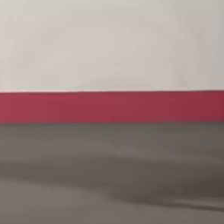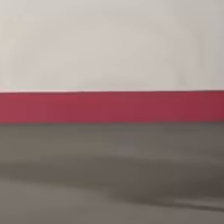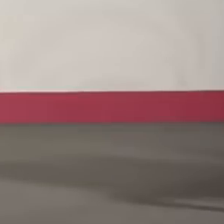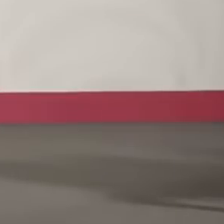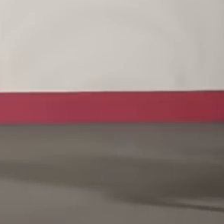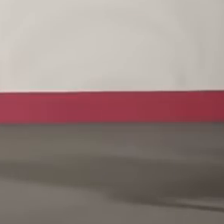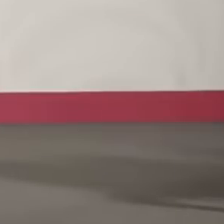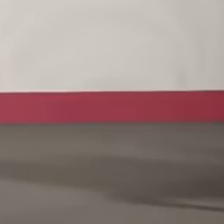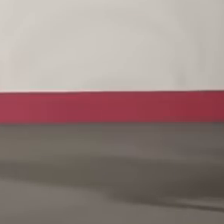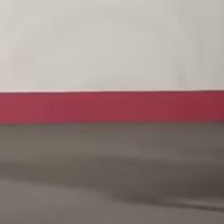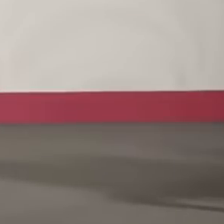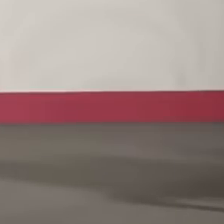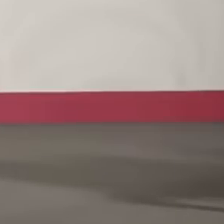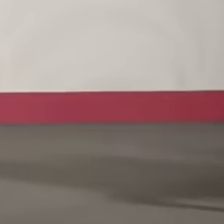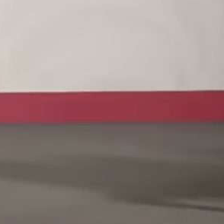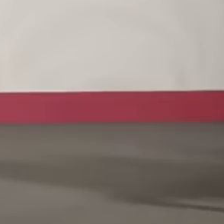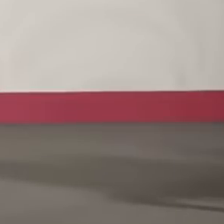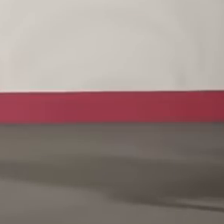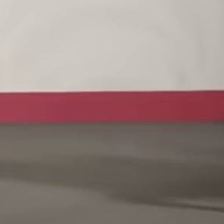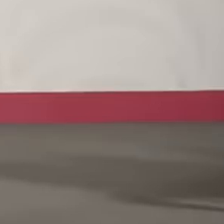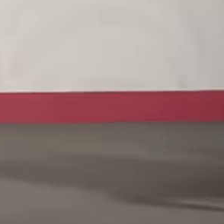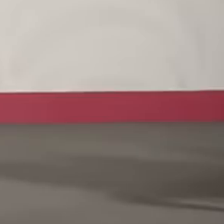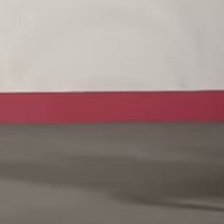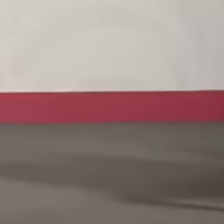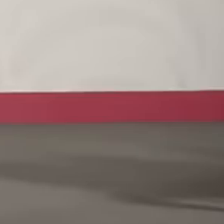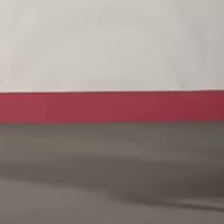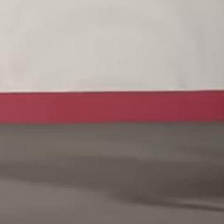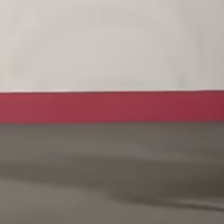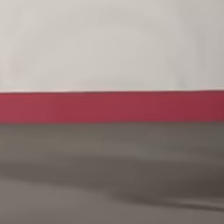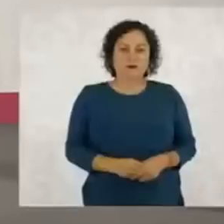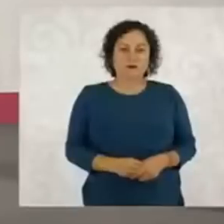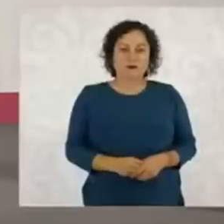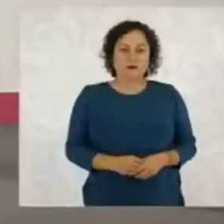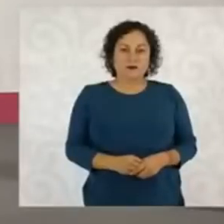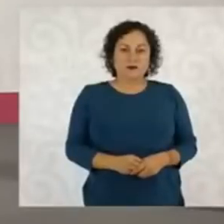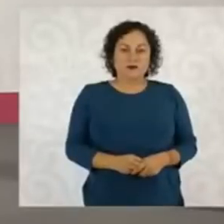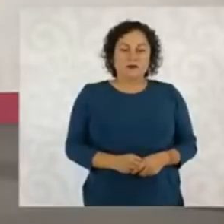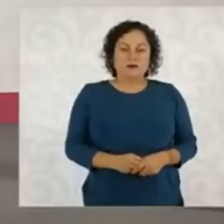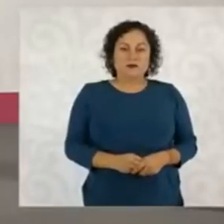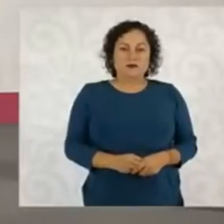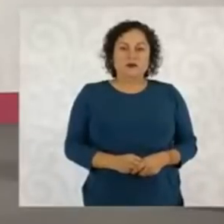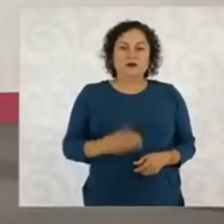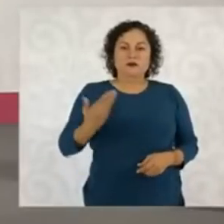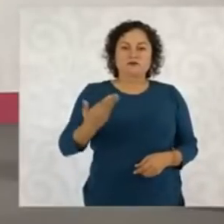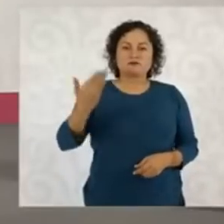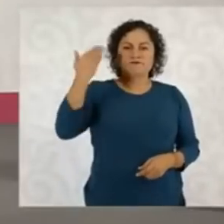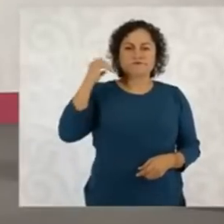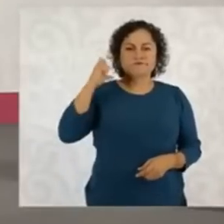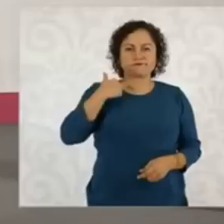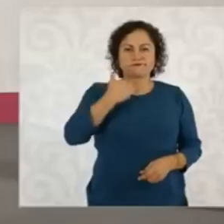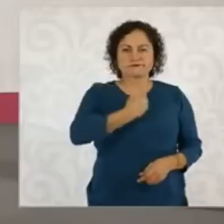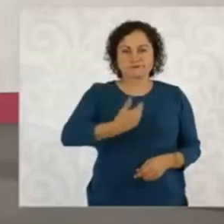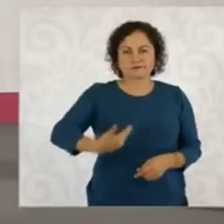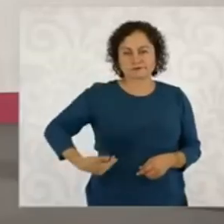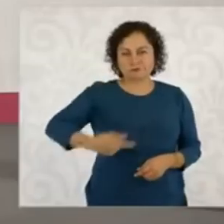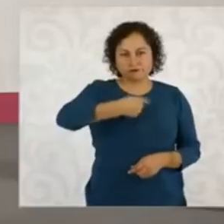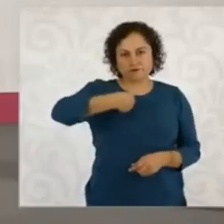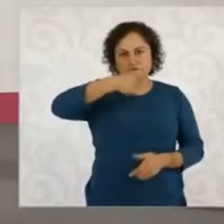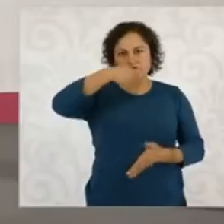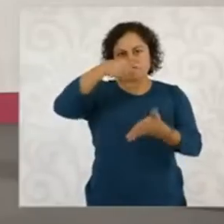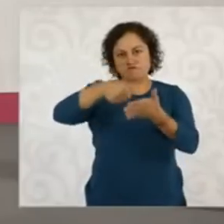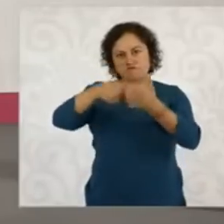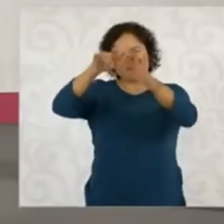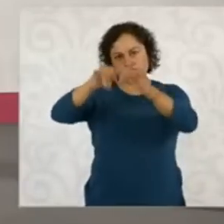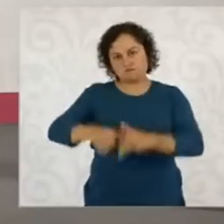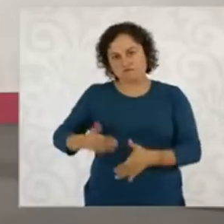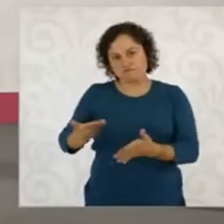2018, cuando inició la administración del presidente Andrés Manuel López Obrador, le hicimos llegar una carta petitoria para que nos